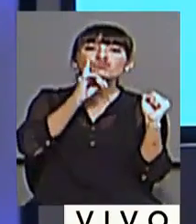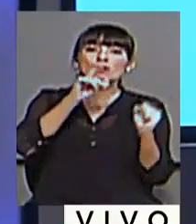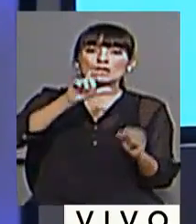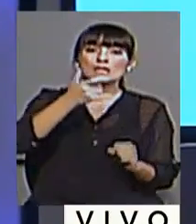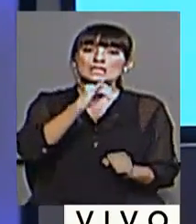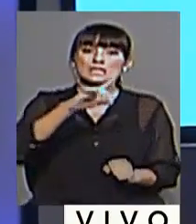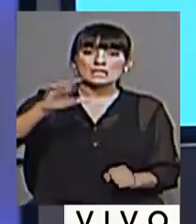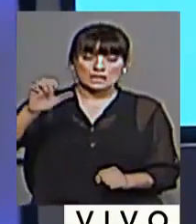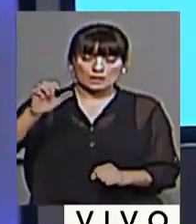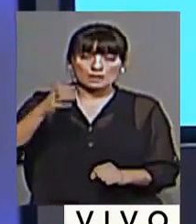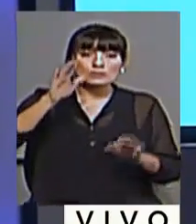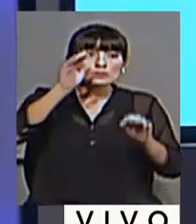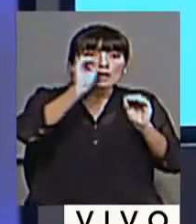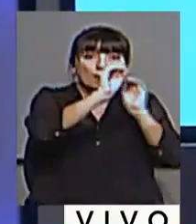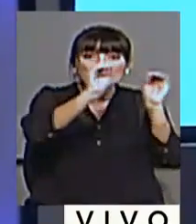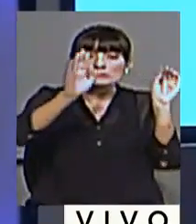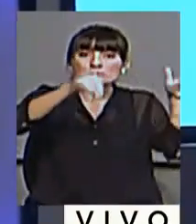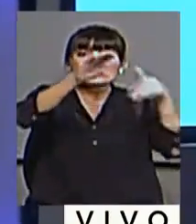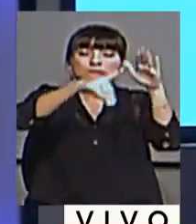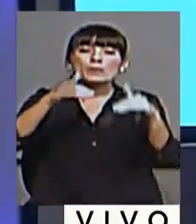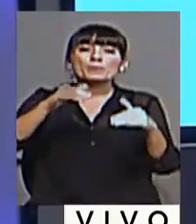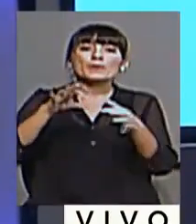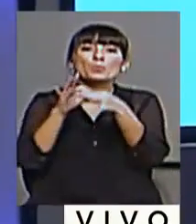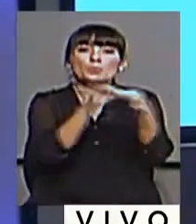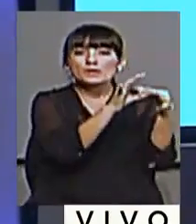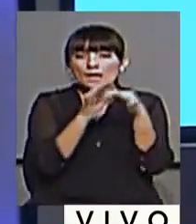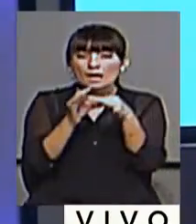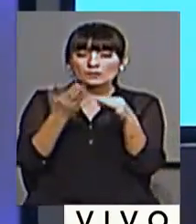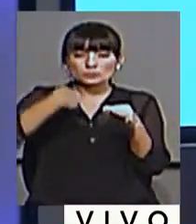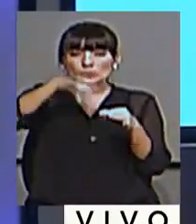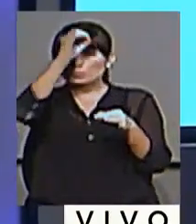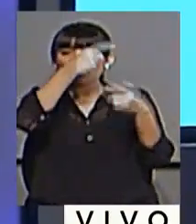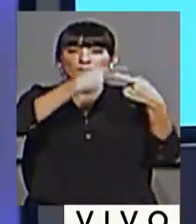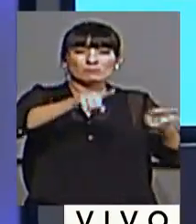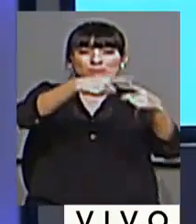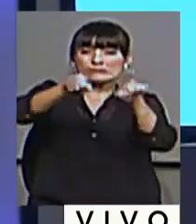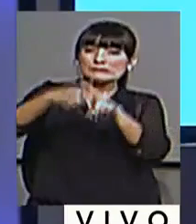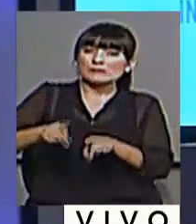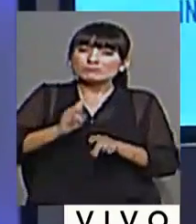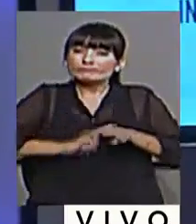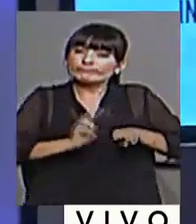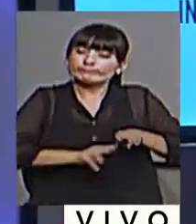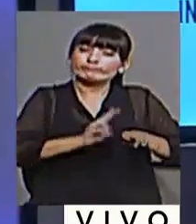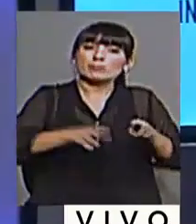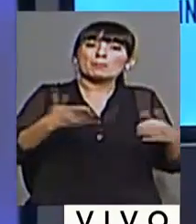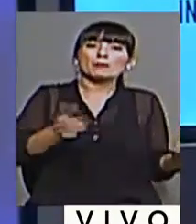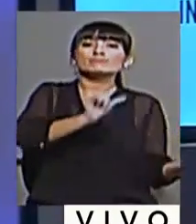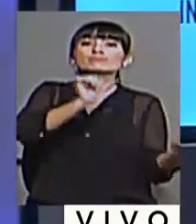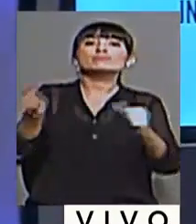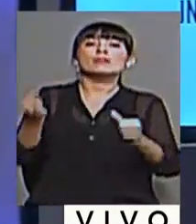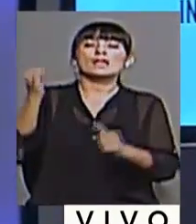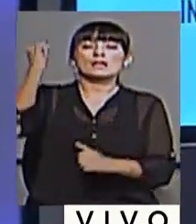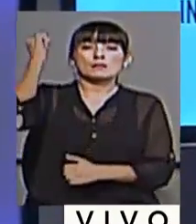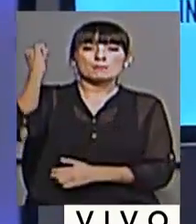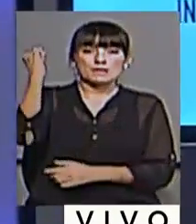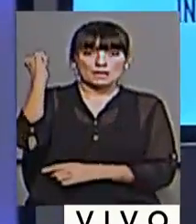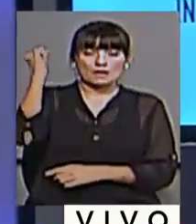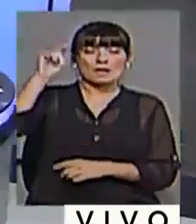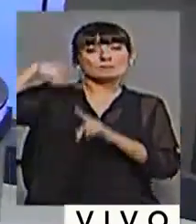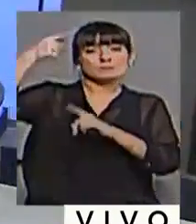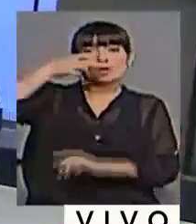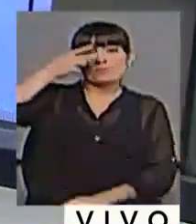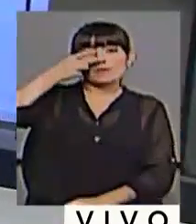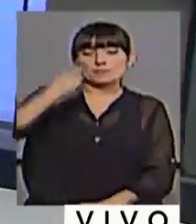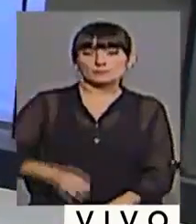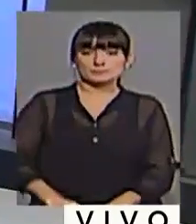lo llamo a la unidad, a trabajar nuestras diferencias, nuestros desacuerdos, para poder derrotar a Piñera en noviembre próximo. A propósito